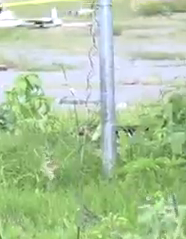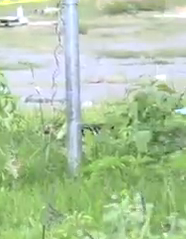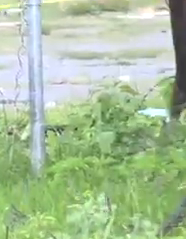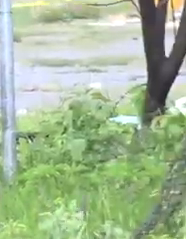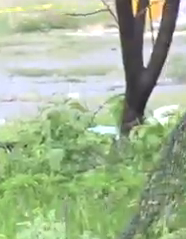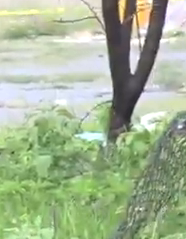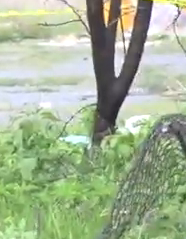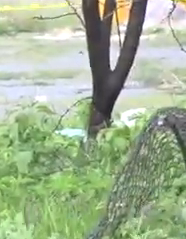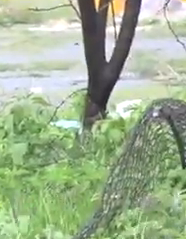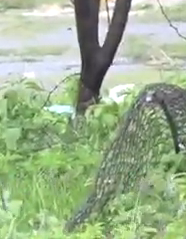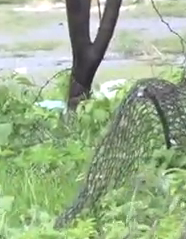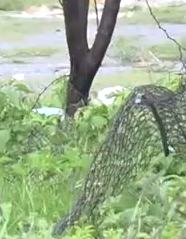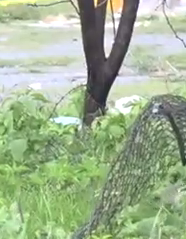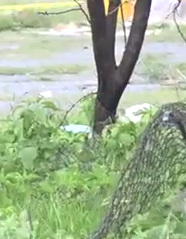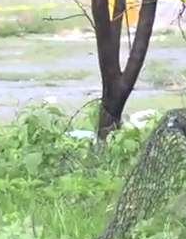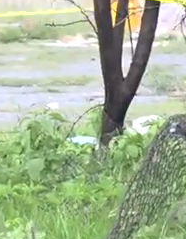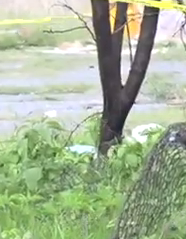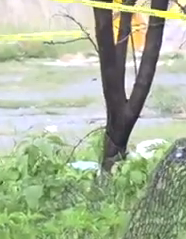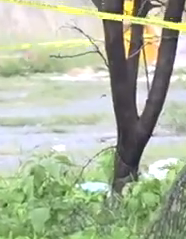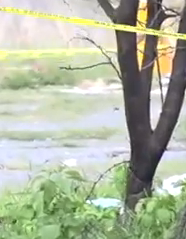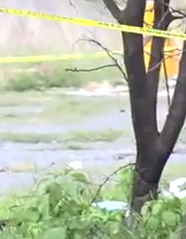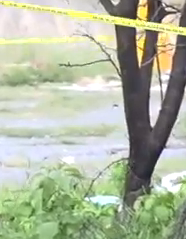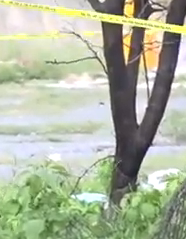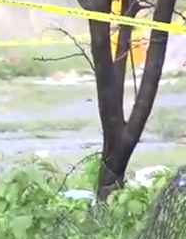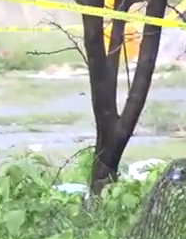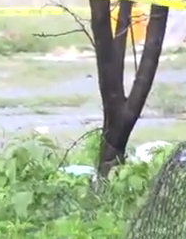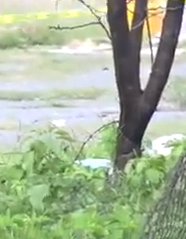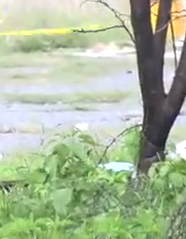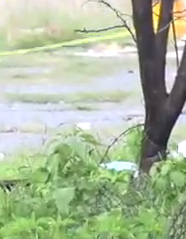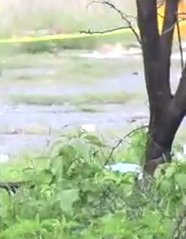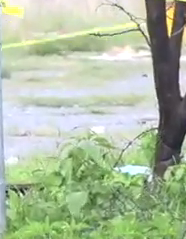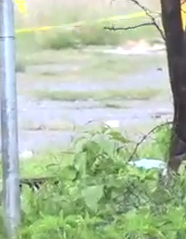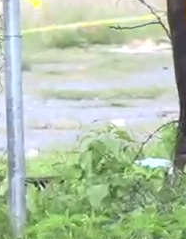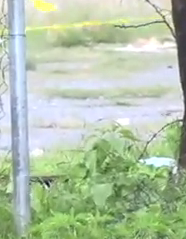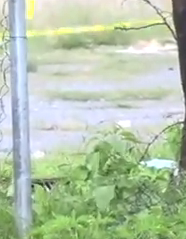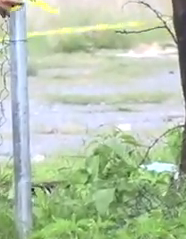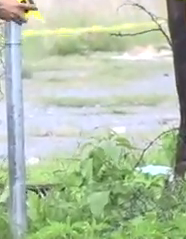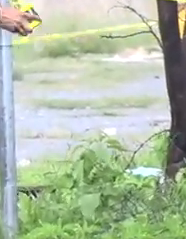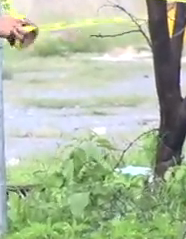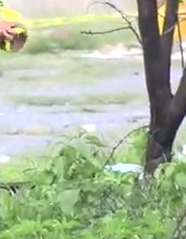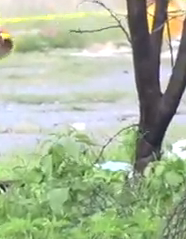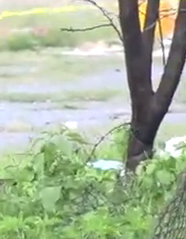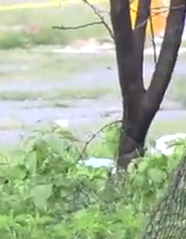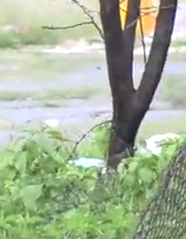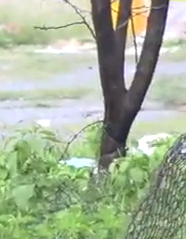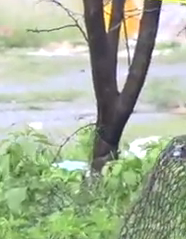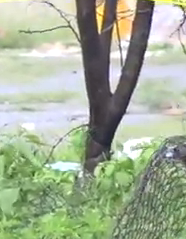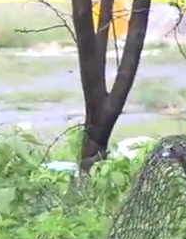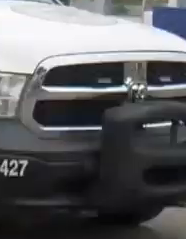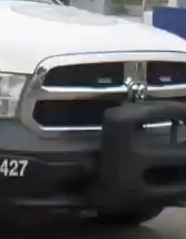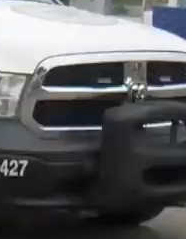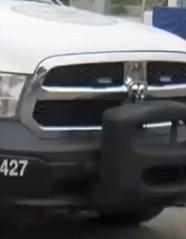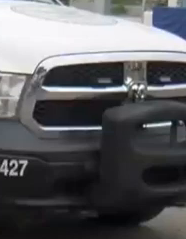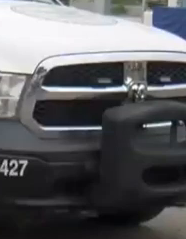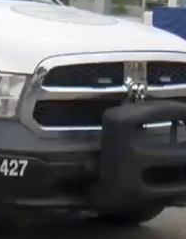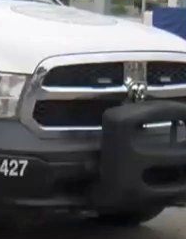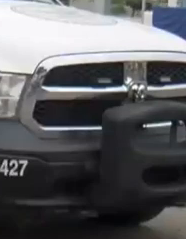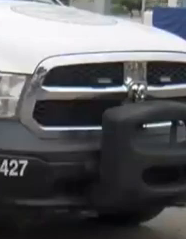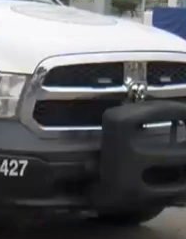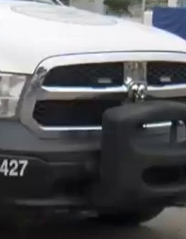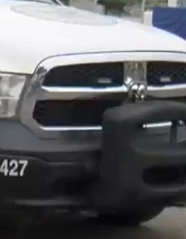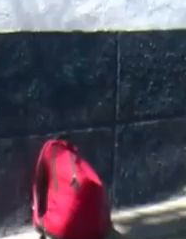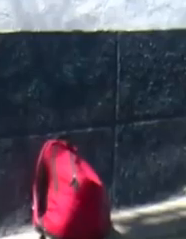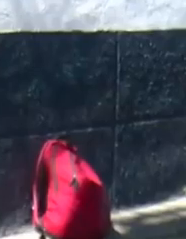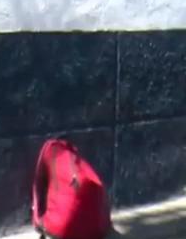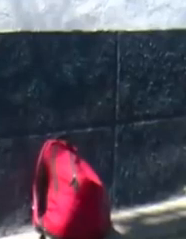durante el fin de semana fueron 32 homicidios los que se cometieron en Guanajuato y que aunque desde el gobierno federal están haciendo